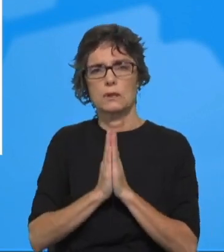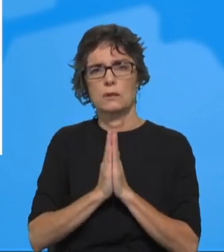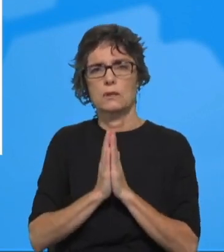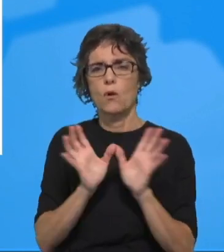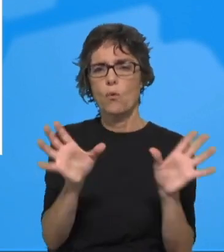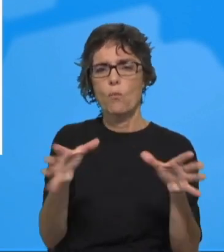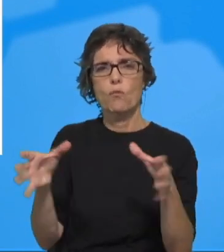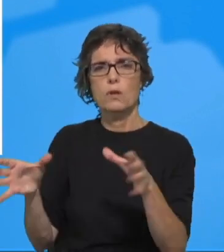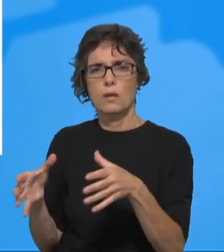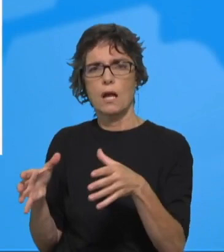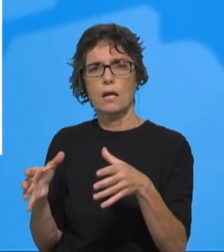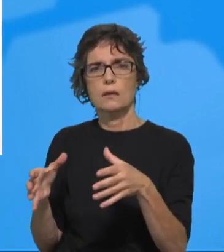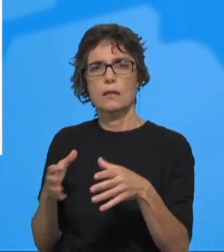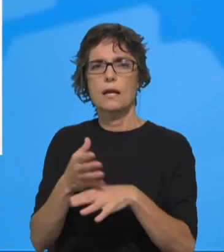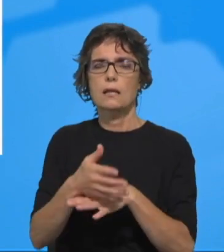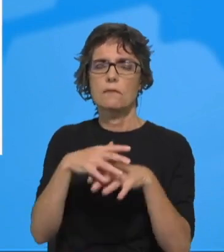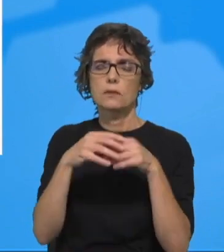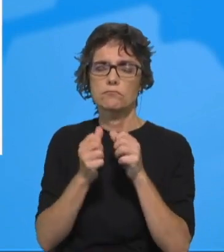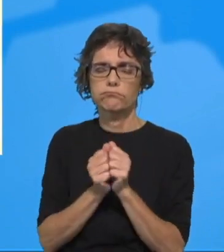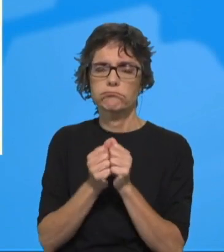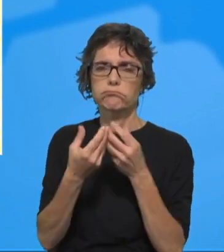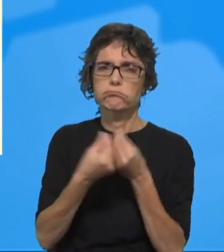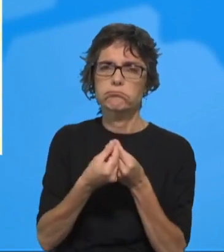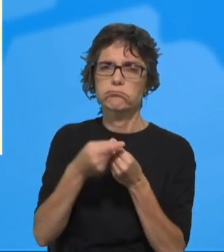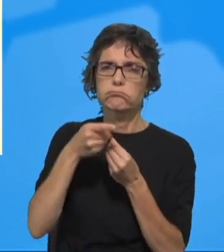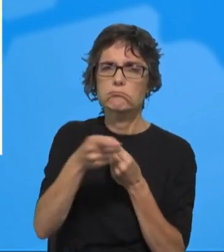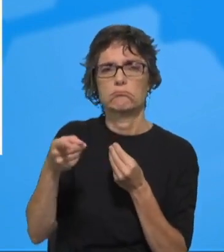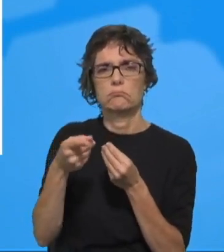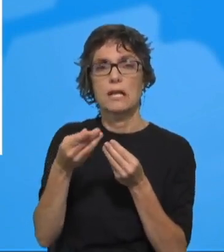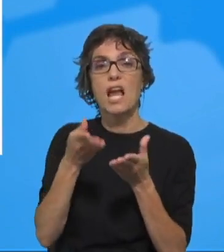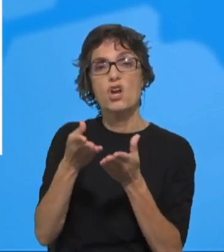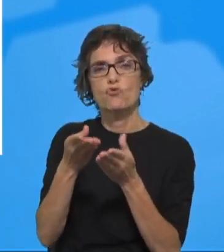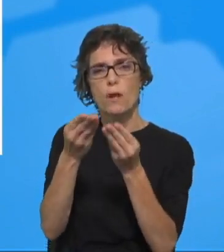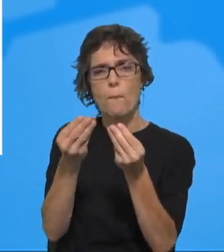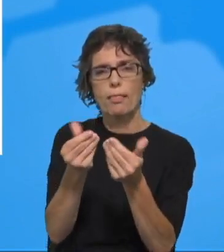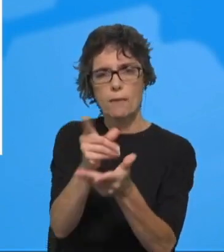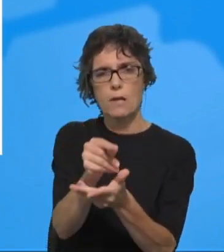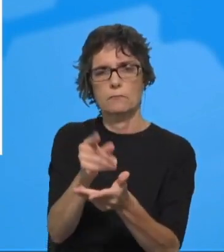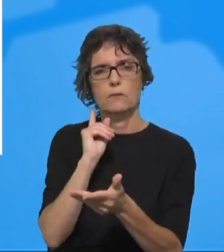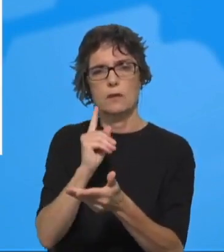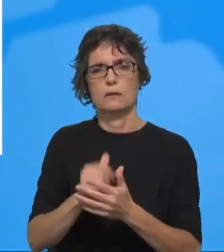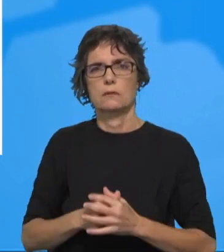comunidades por medio de la oración y de la ayuda material.